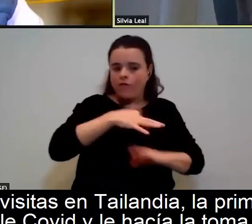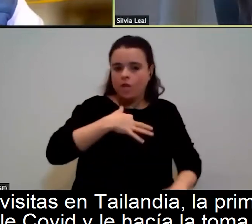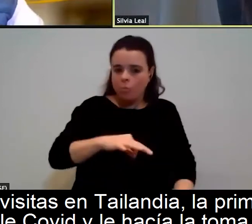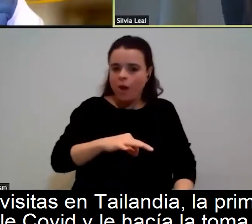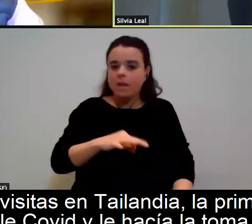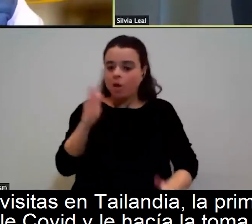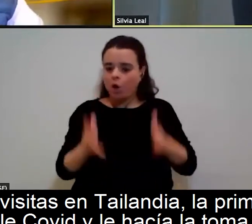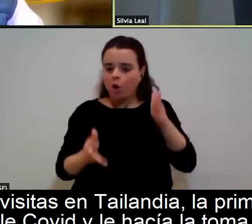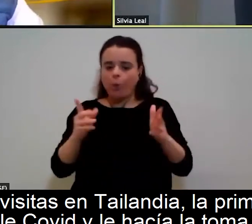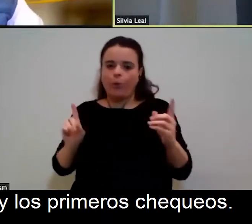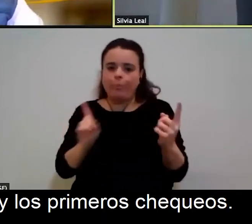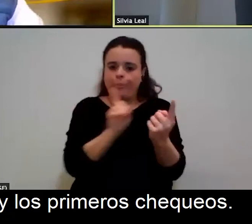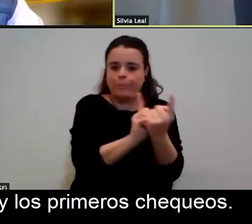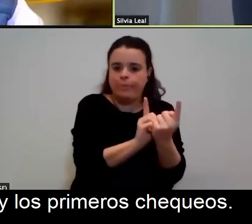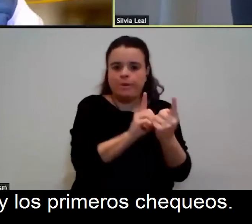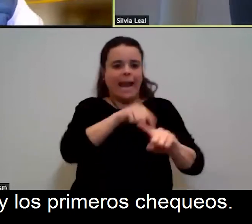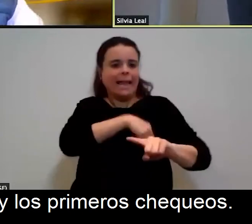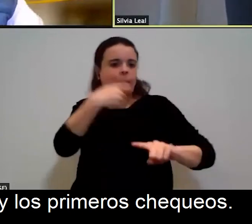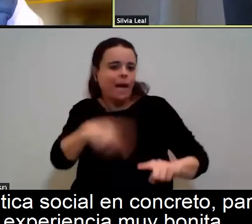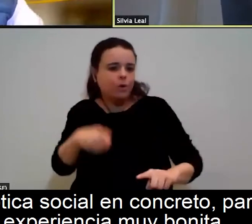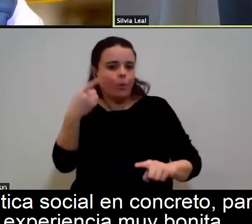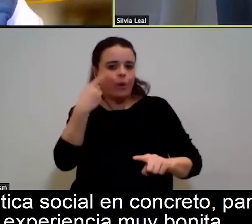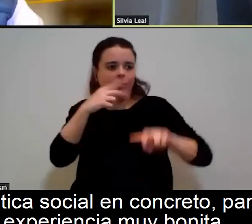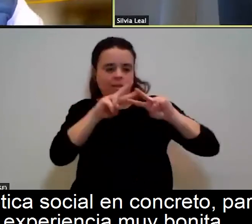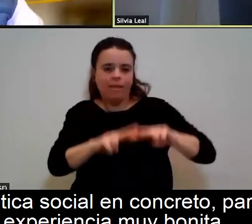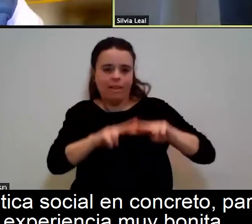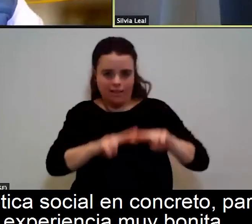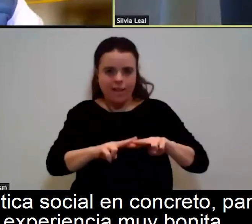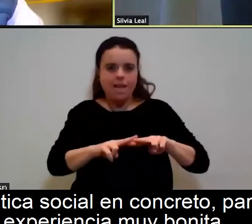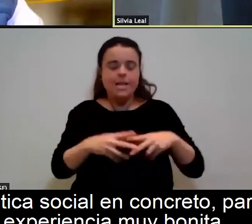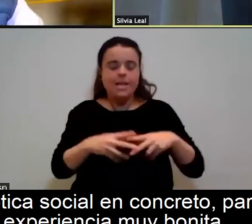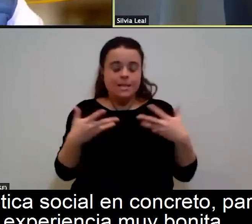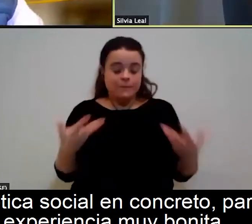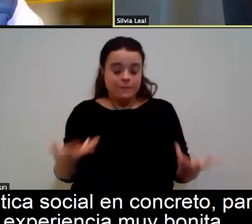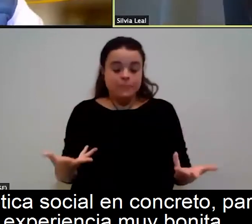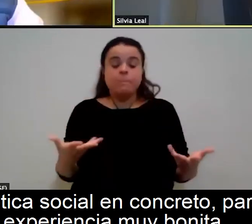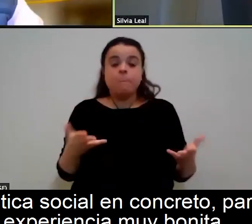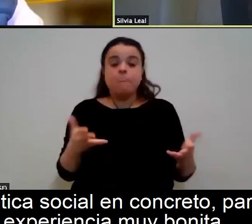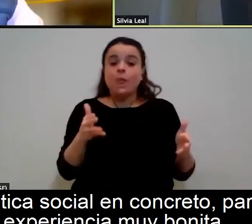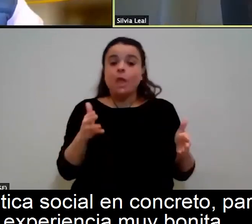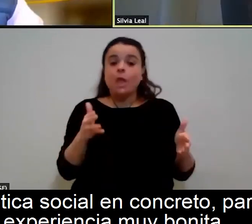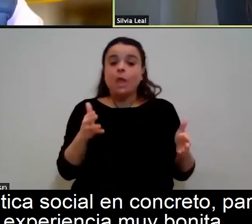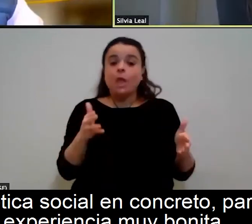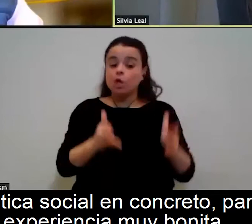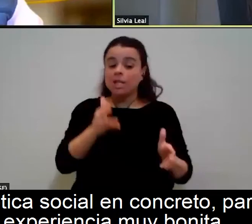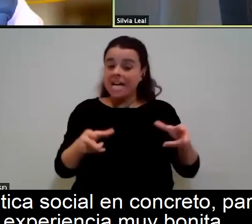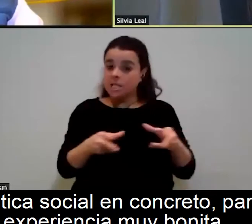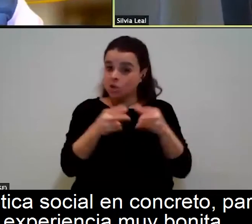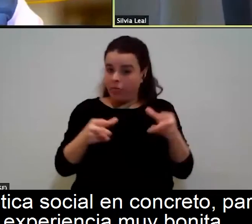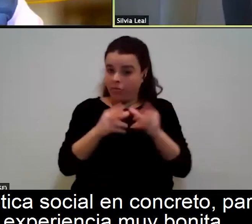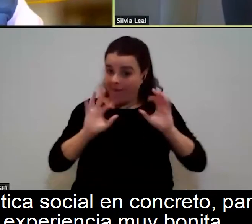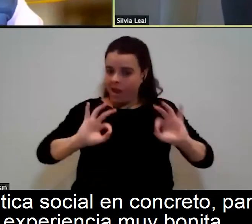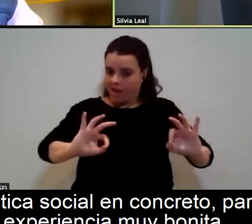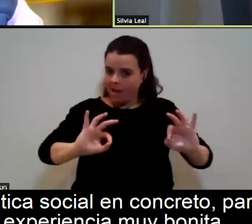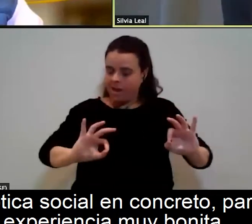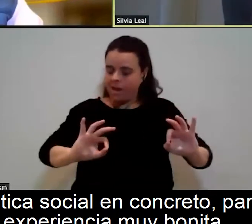de temperatura y los primeros chequeos, ¿no? Entonces, la robótica y la robótica social en concreto para mí han